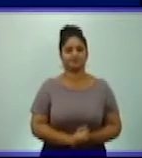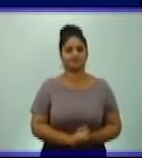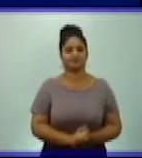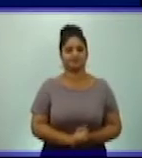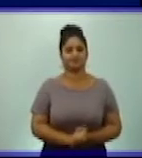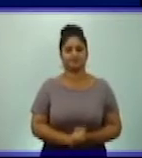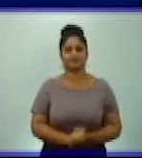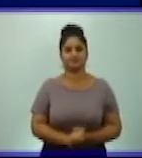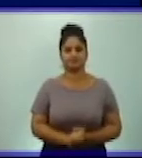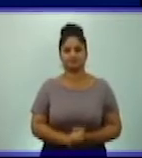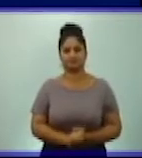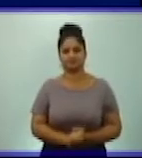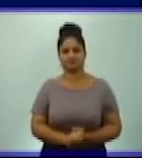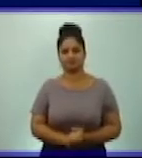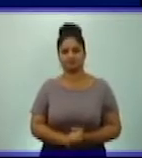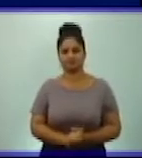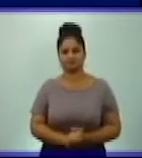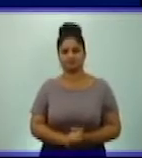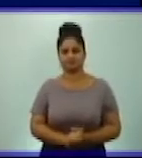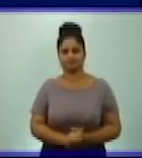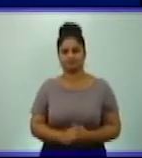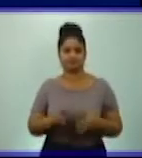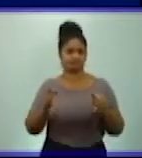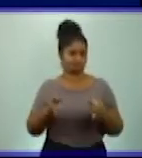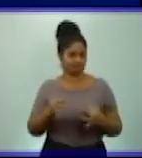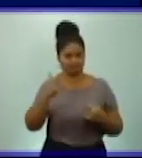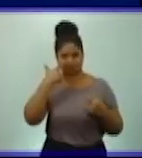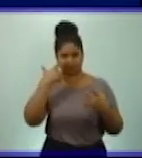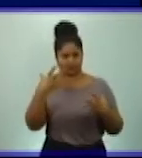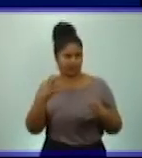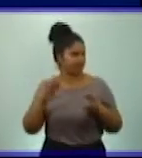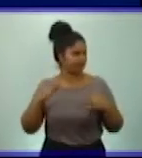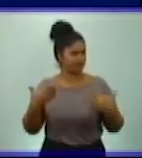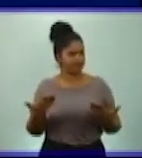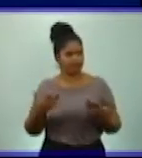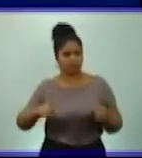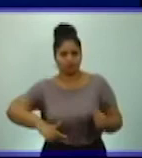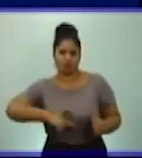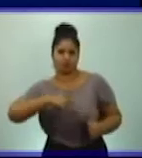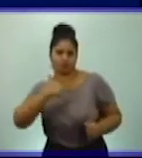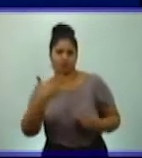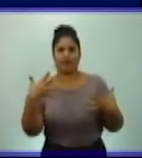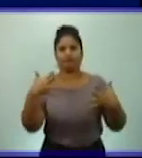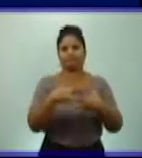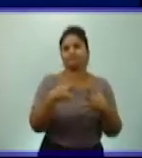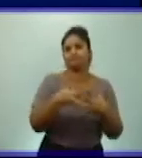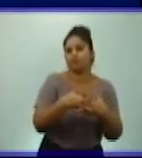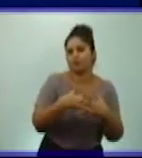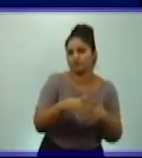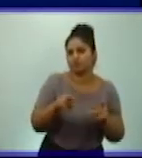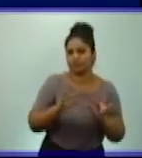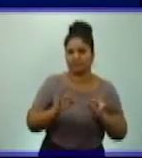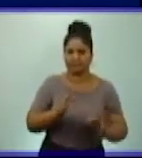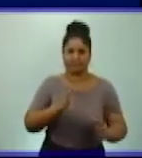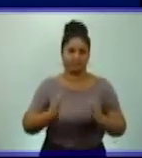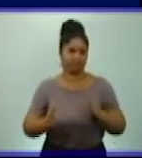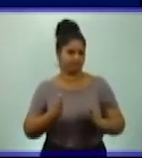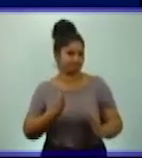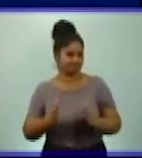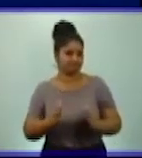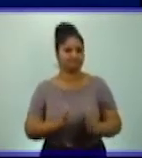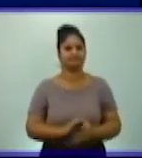adornar este arte que, como les dije, es fastuoso, artificioso. Y por tanto esa adjetivación